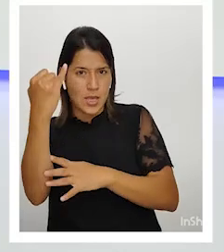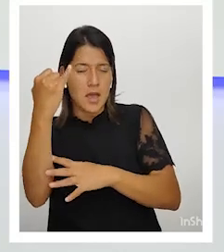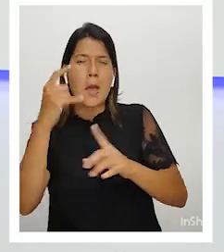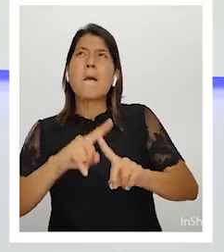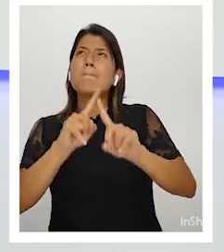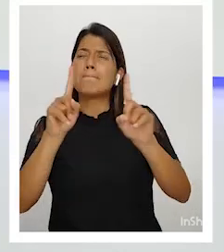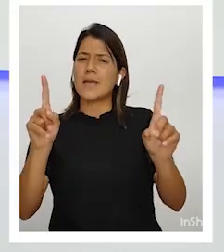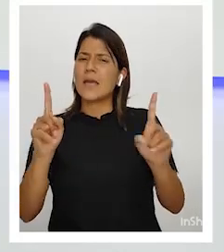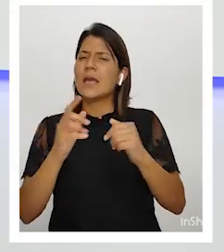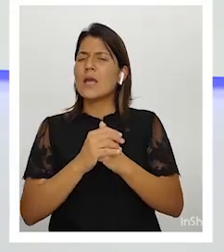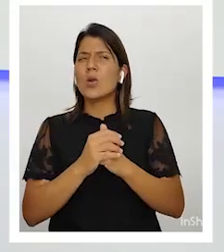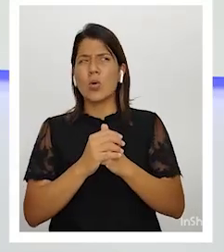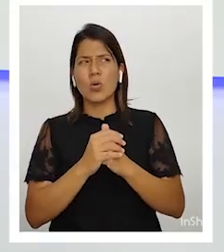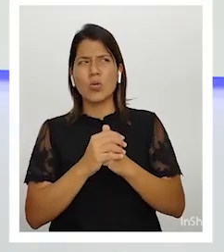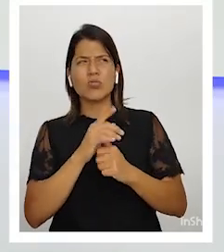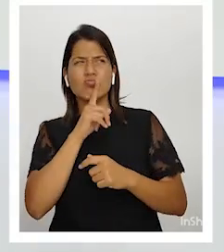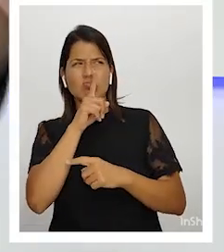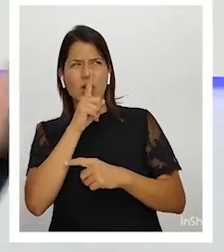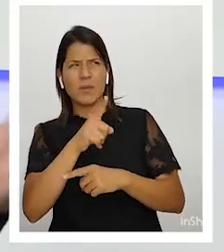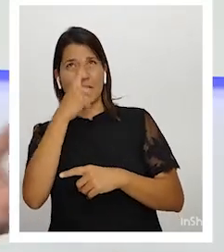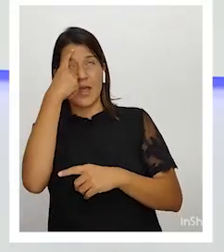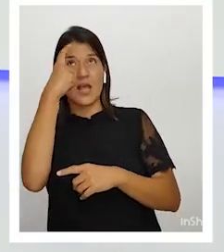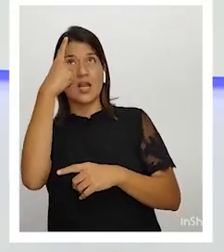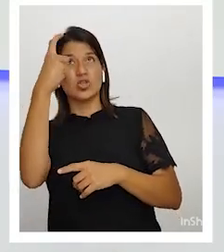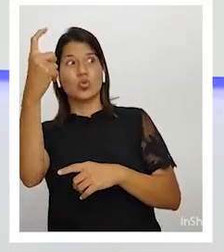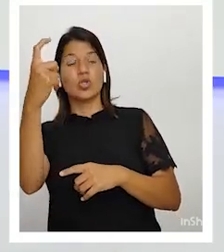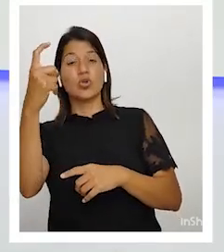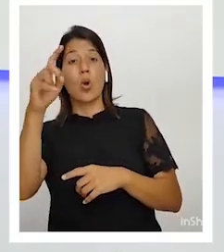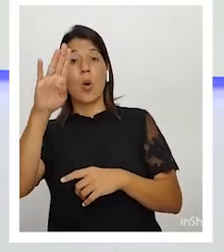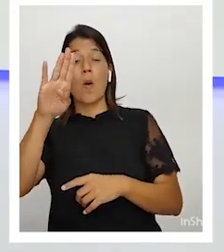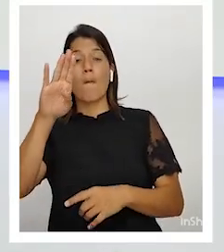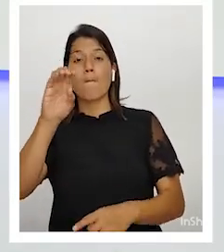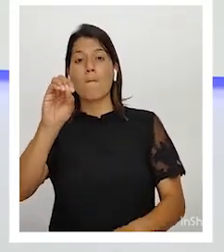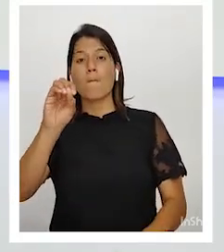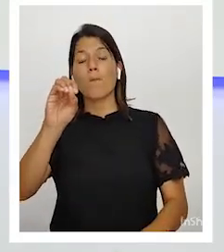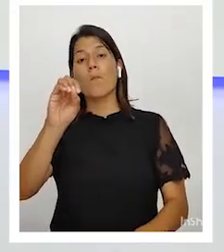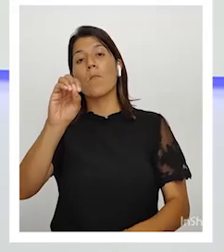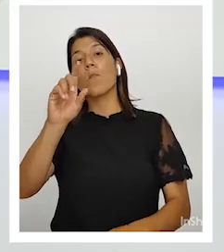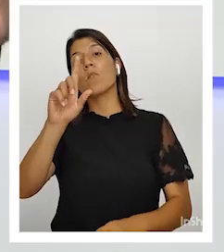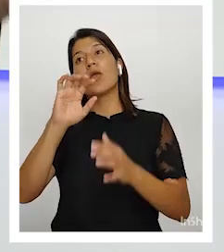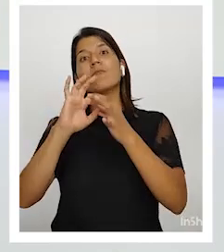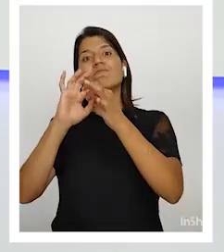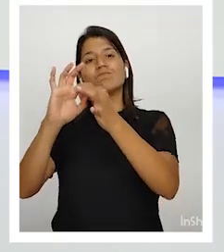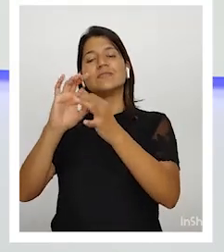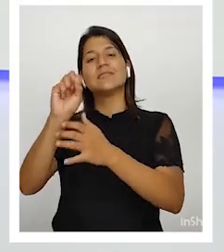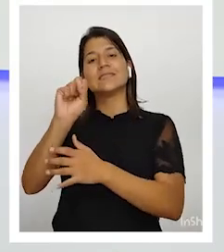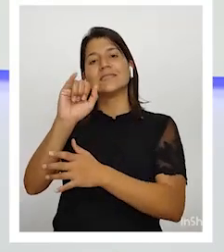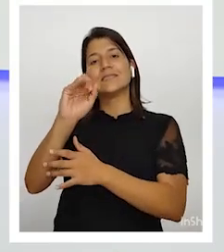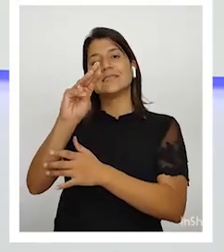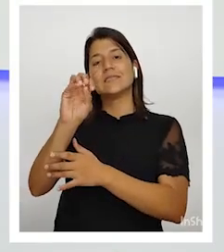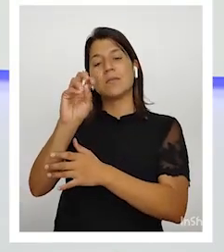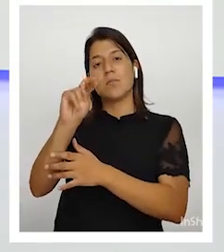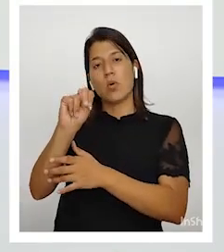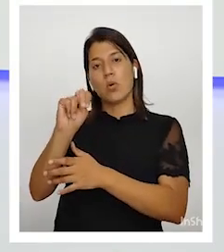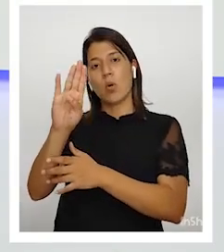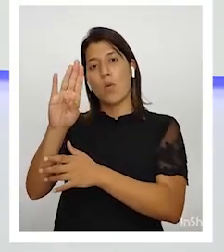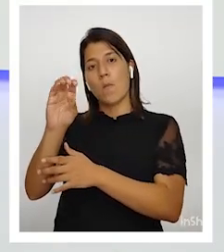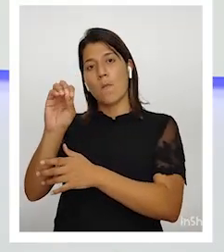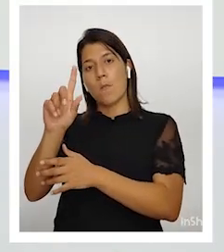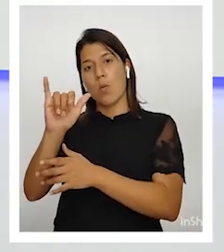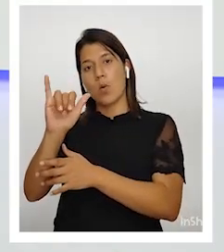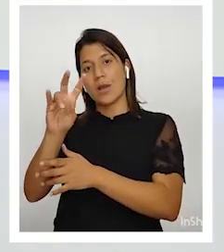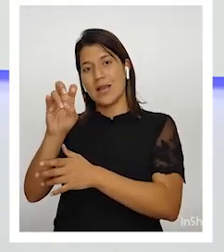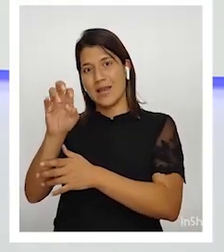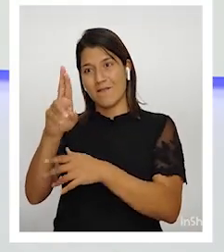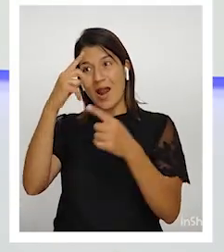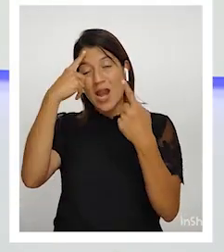el famoso sueño bolivariano, el sueño de Simón Bolívar, de integrar las repúblicas. ¿Le ha afectado